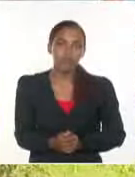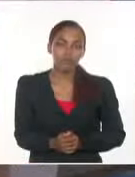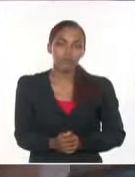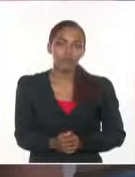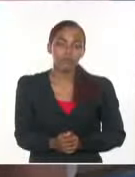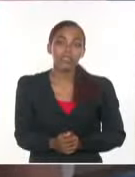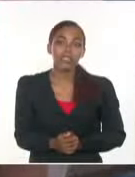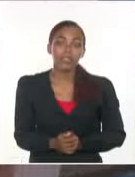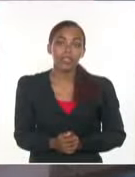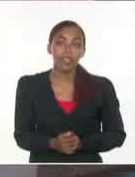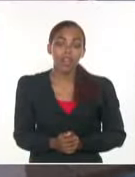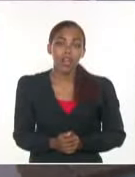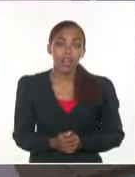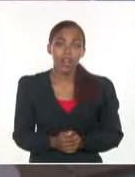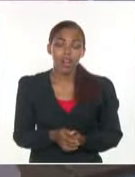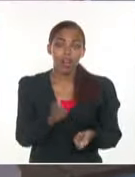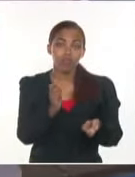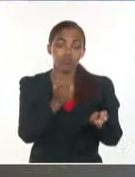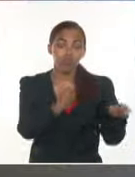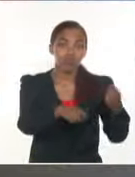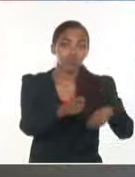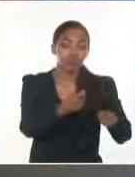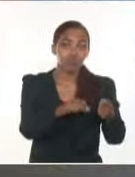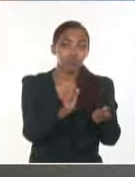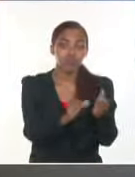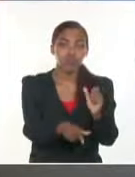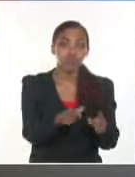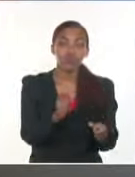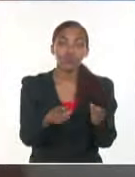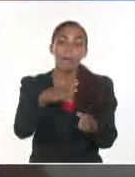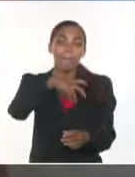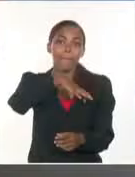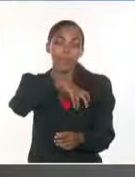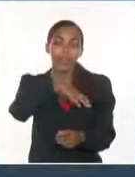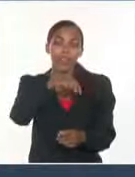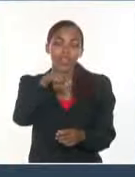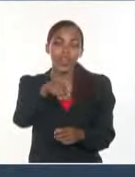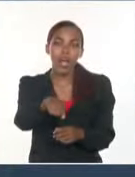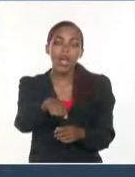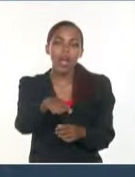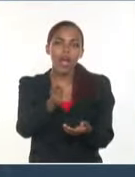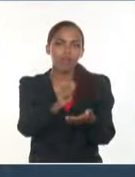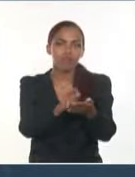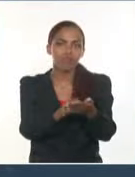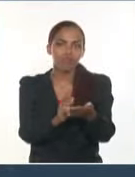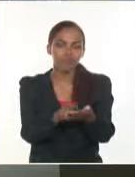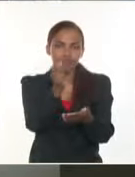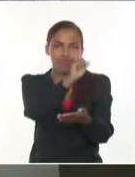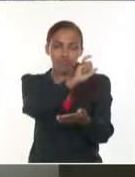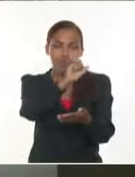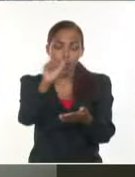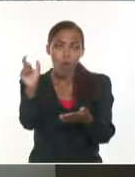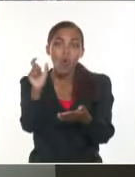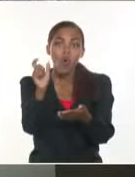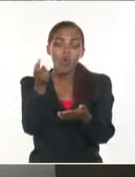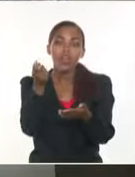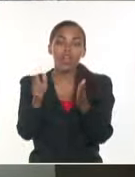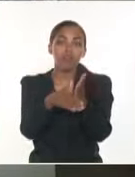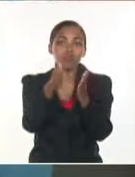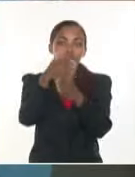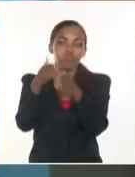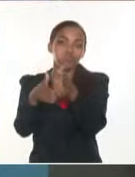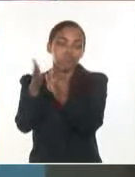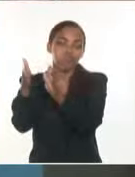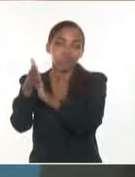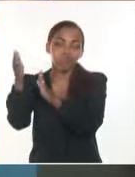Miles de consumidores en la provincia de Pinar del Río son beneficiados con la reparación de bodegas, lo que contribuye al bienestar de los mismos al disponer